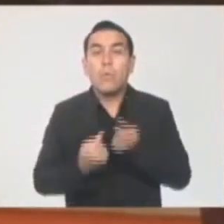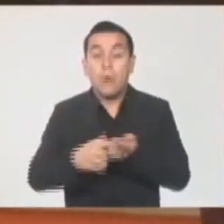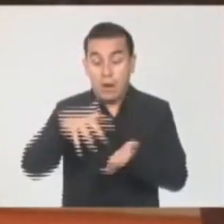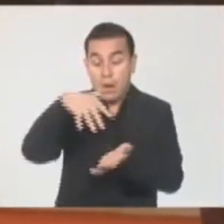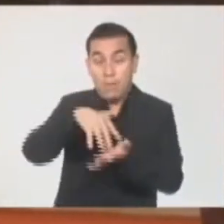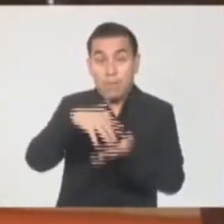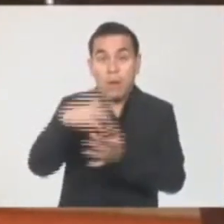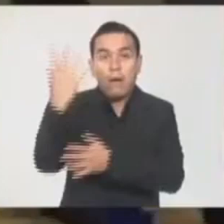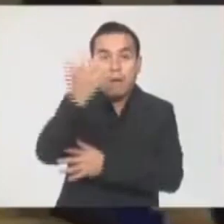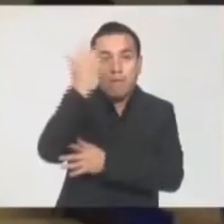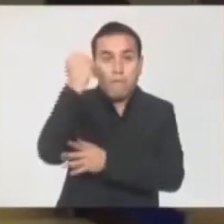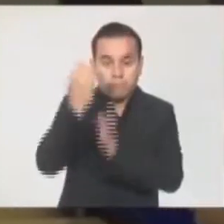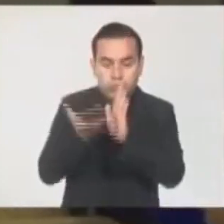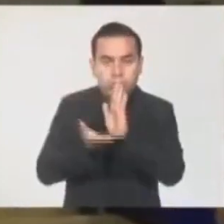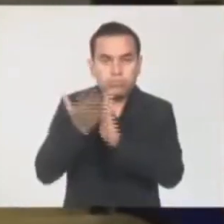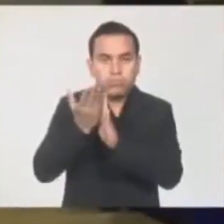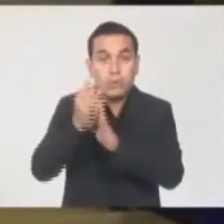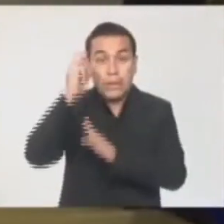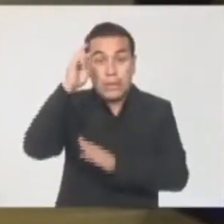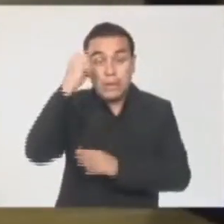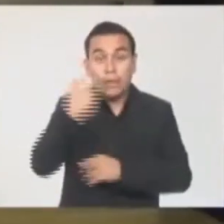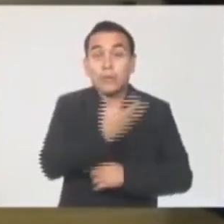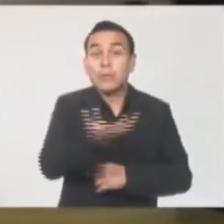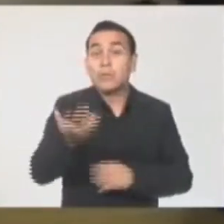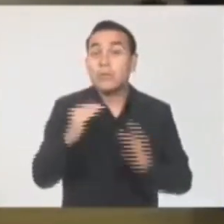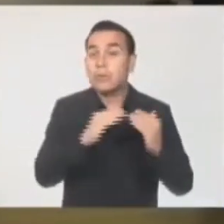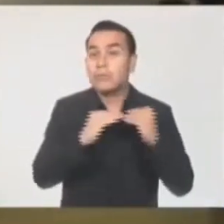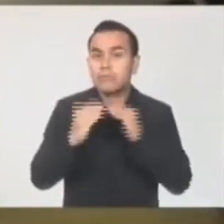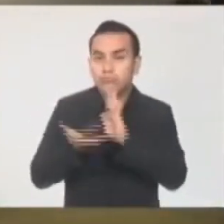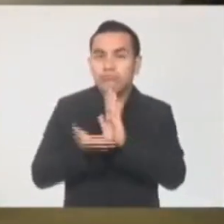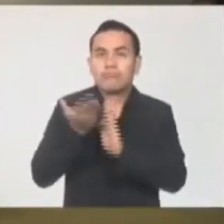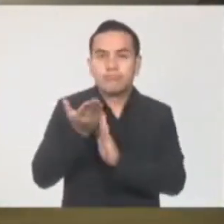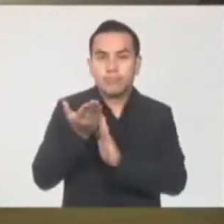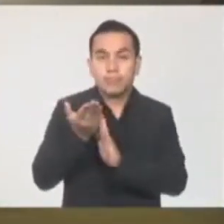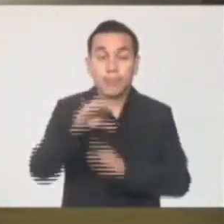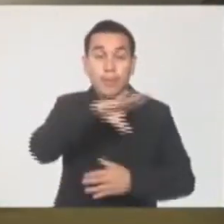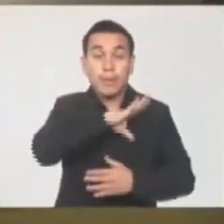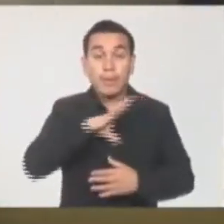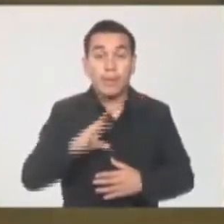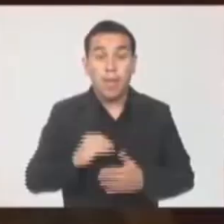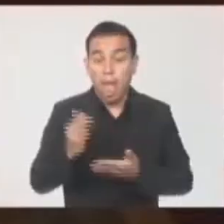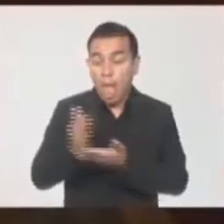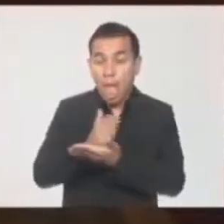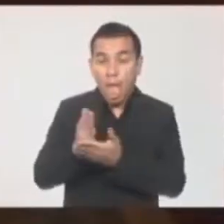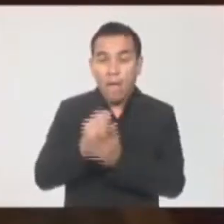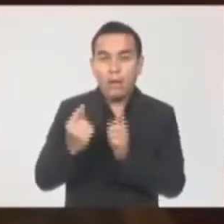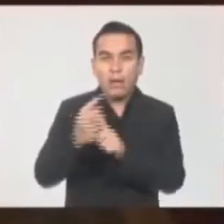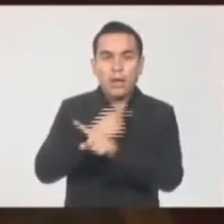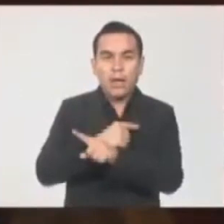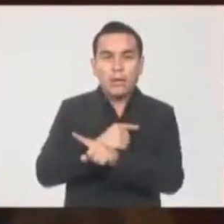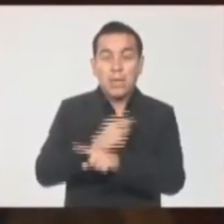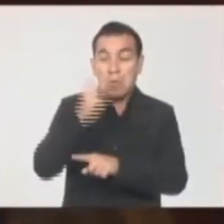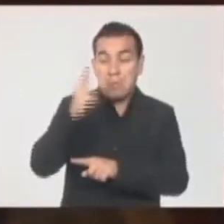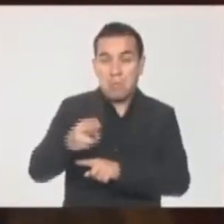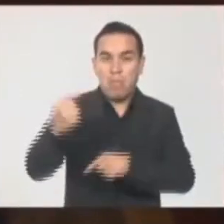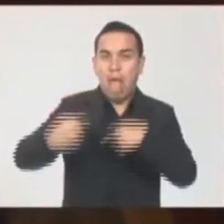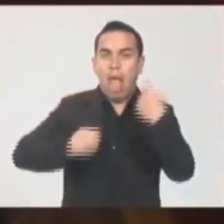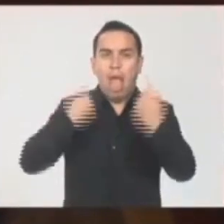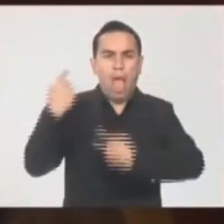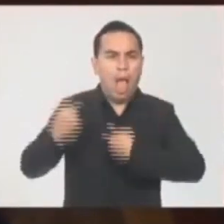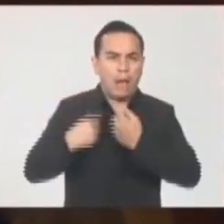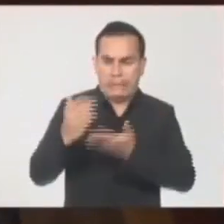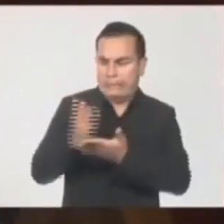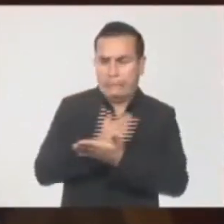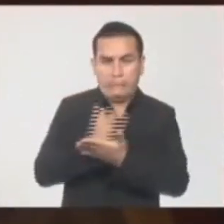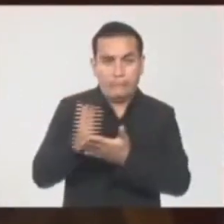un triunfo para el país, es un triunfo para todos. El Salvador no va a cambiar con sabotajes ni volviendo al pasado.